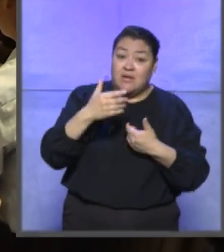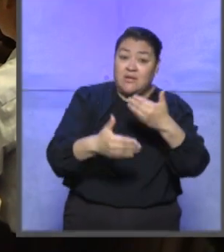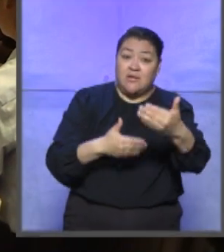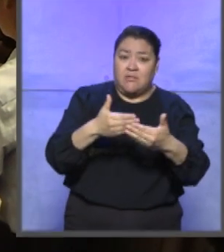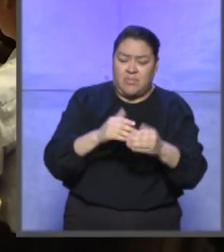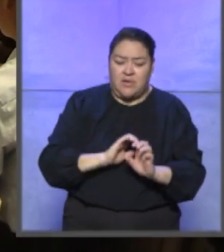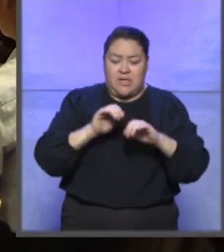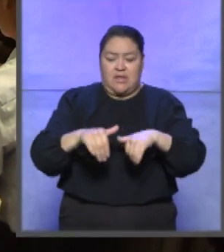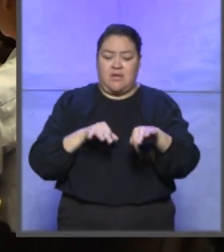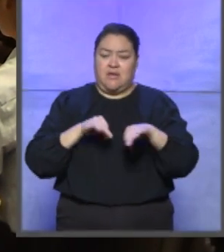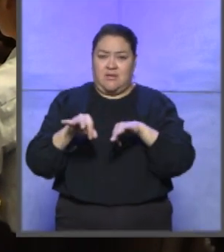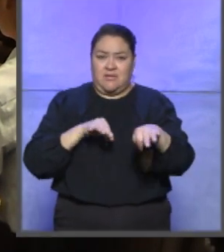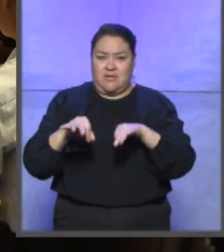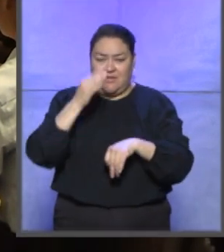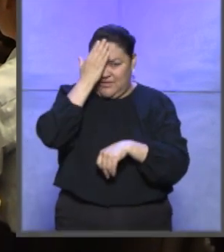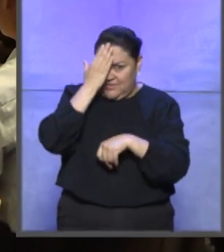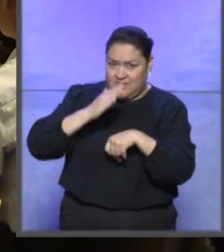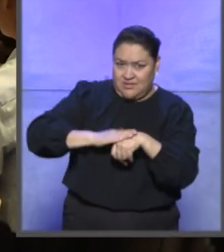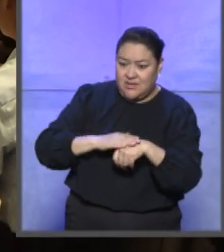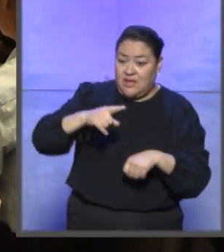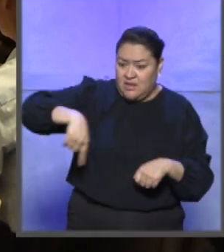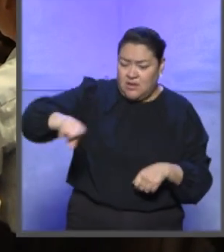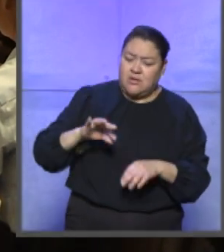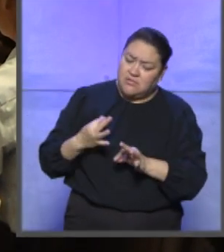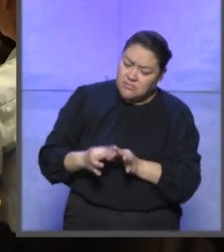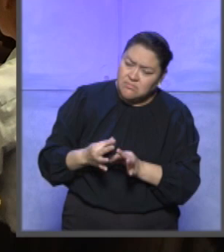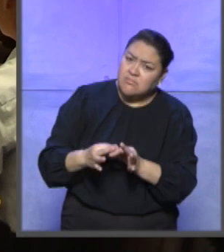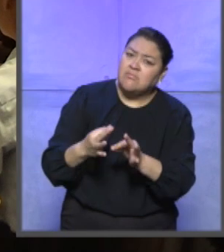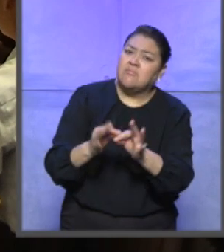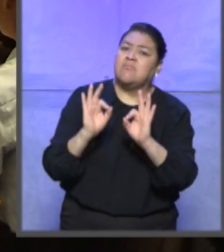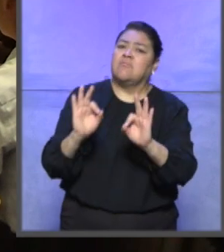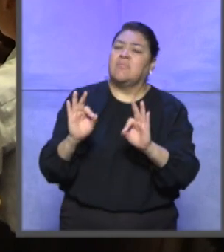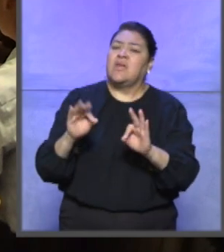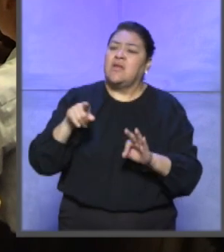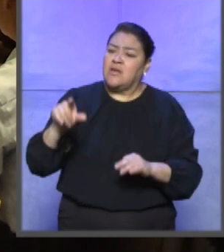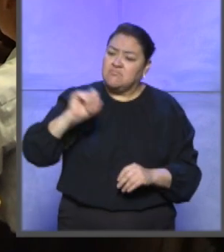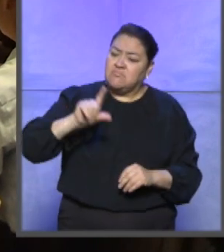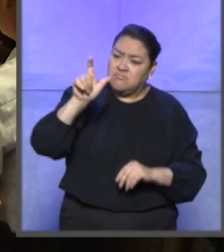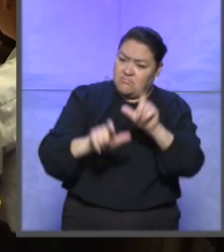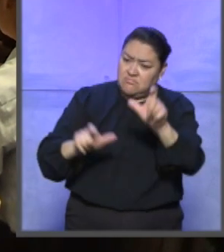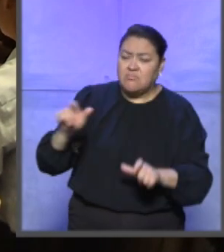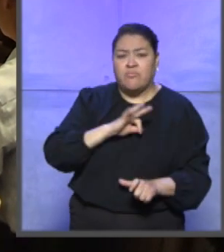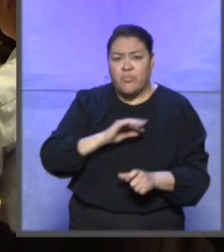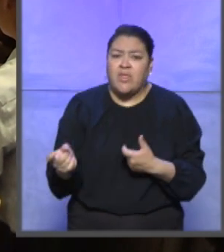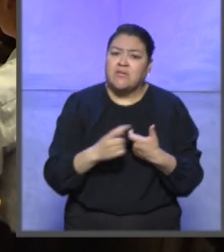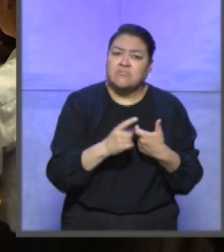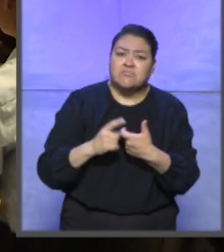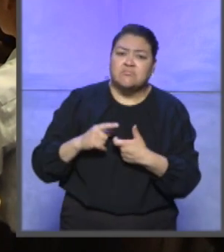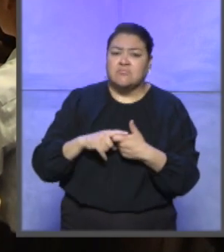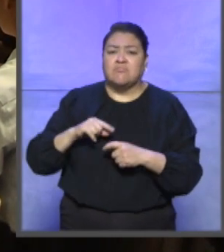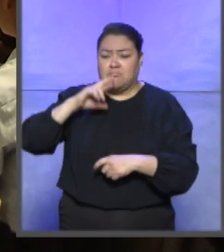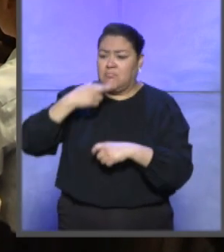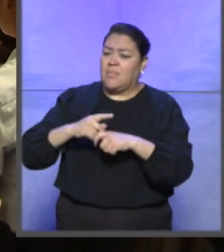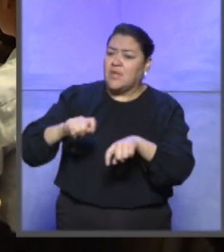de posteriormente elaborar, al recordarles la eficiencia y las habilidades con las que se desenvolvieron en las